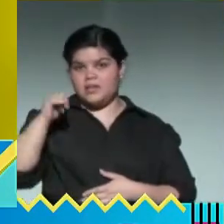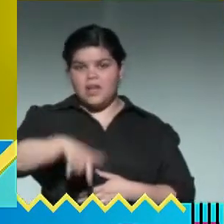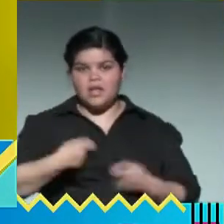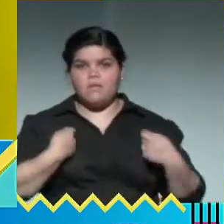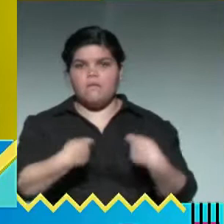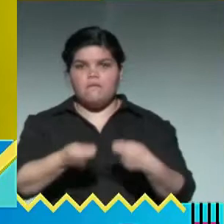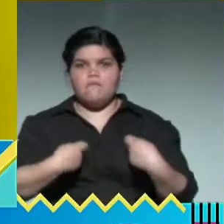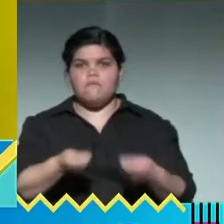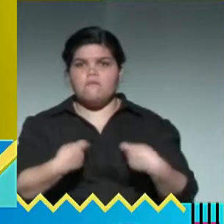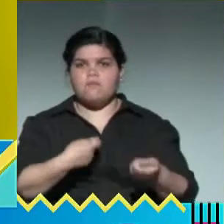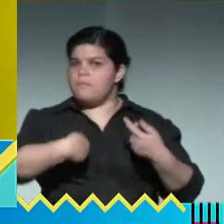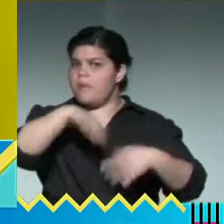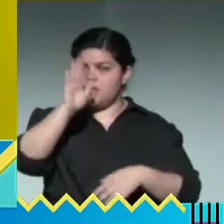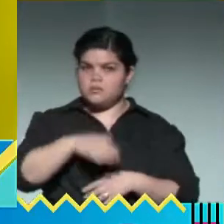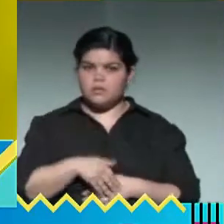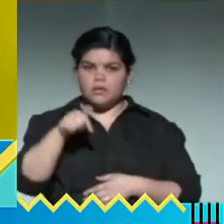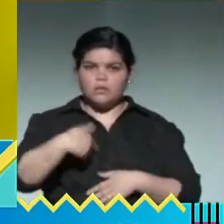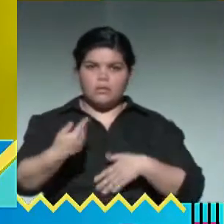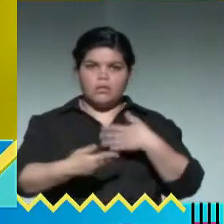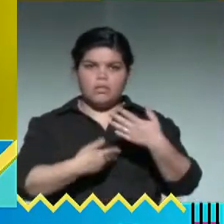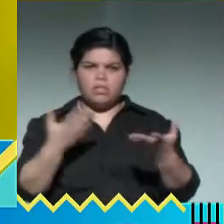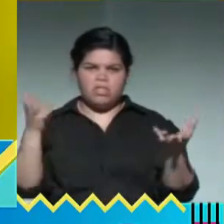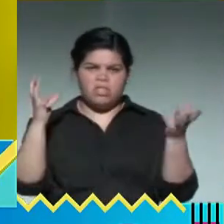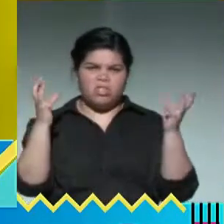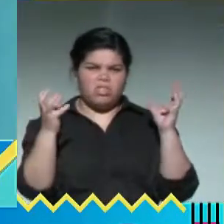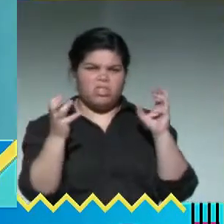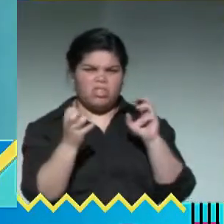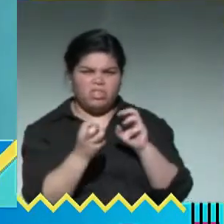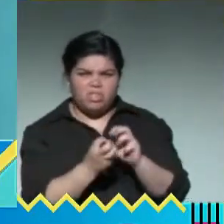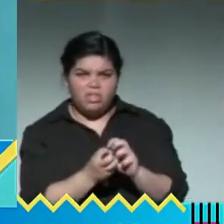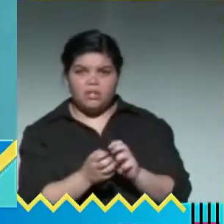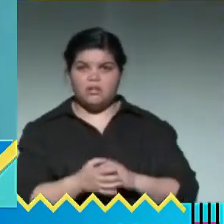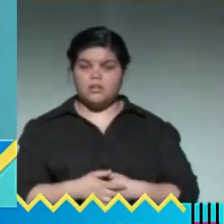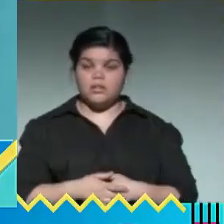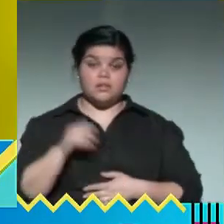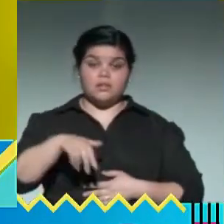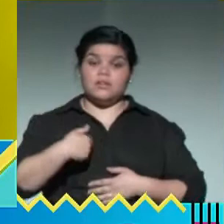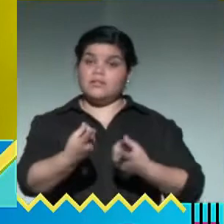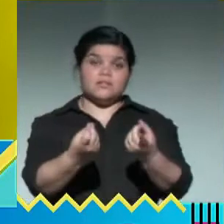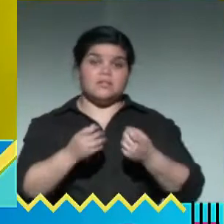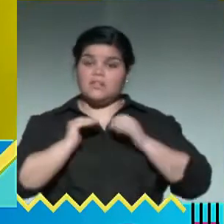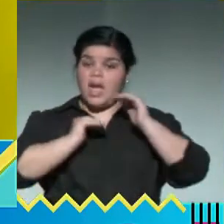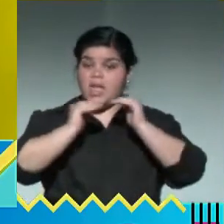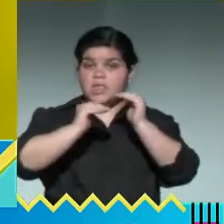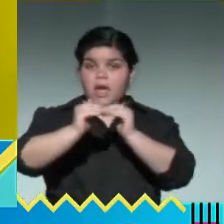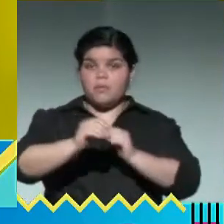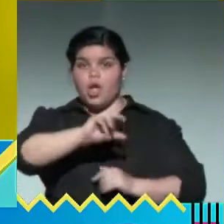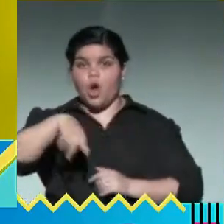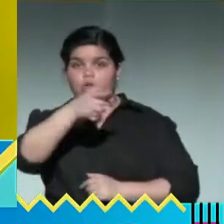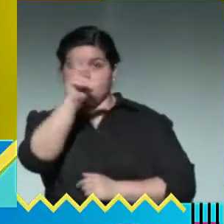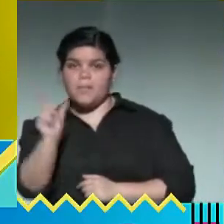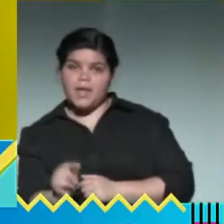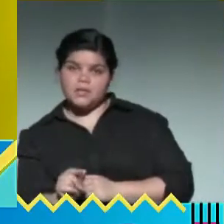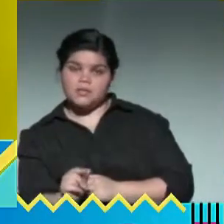había captado. Y eso se volvió a caer. A mí me parece que tenemos que tratar de estabilizarnos. Cuando vos te comparás con otros países de América